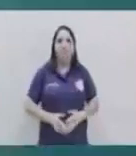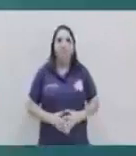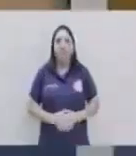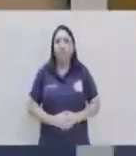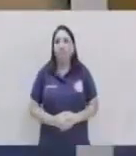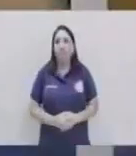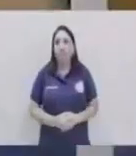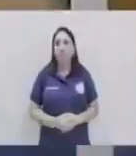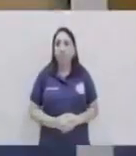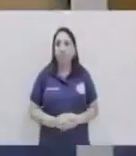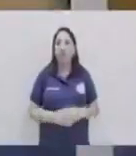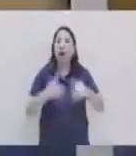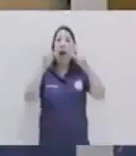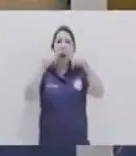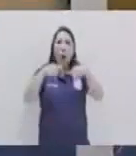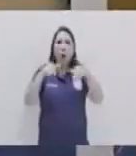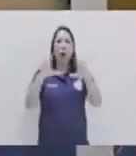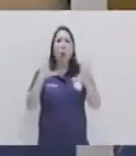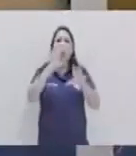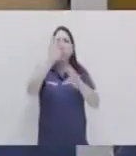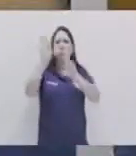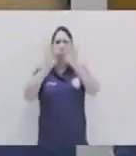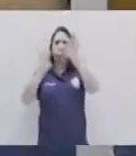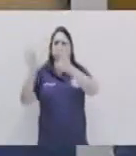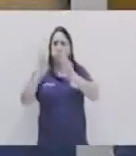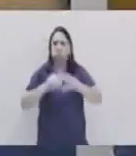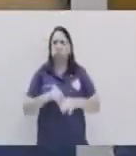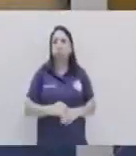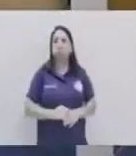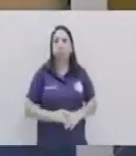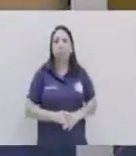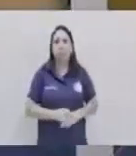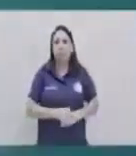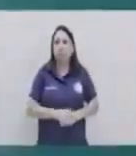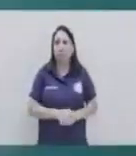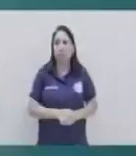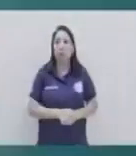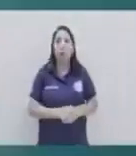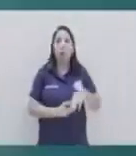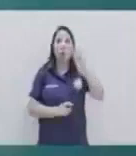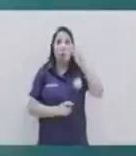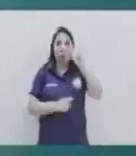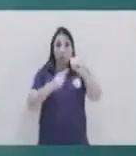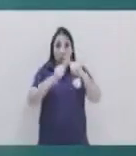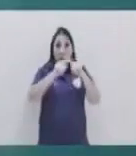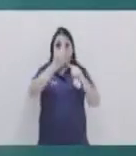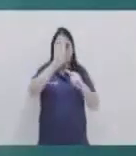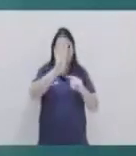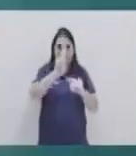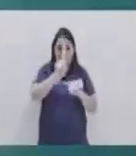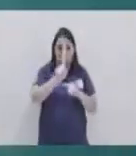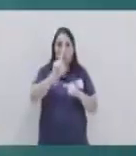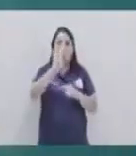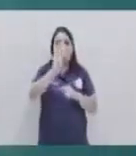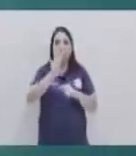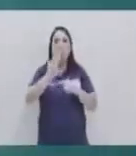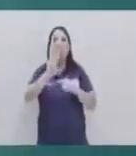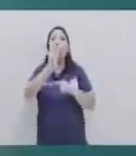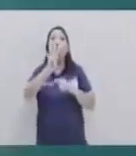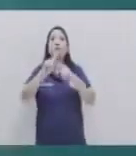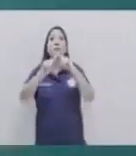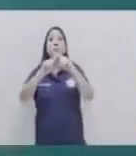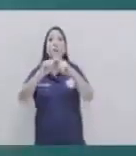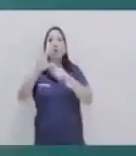Muy bien. Ahora podríamos operar lo que está en la parte del numerador. 4 por 1, 4. 4 por